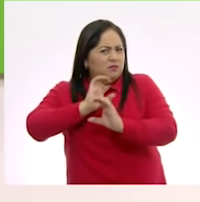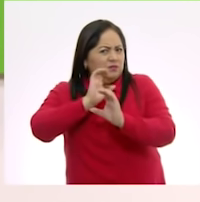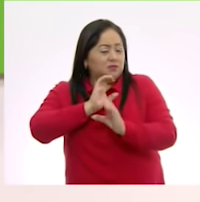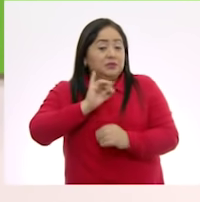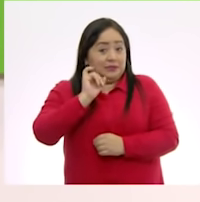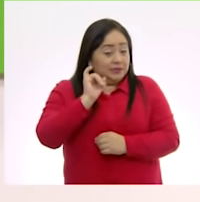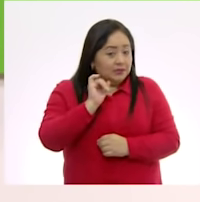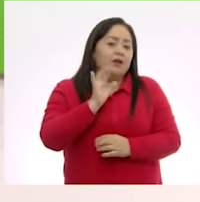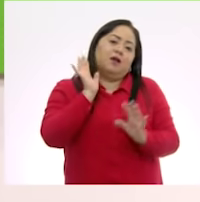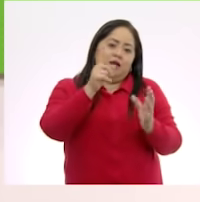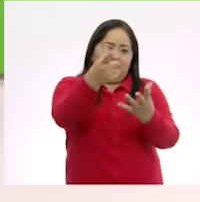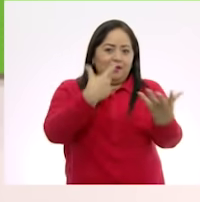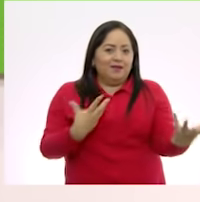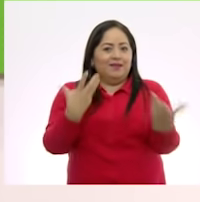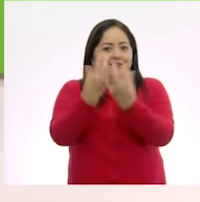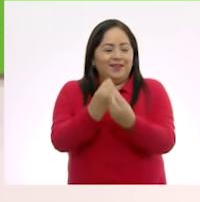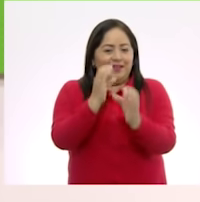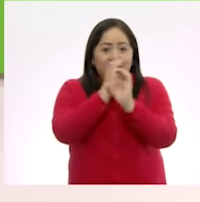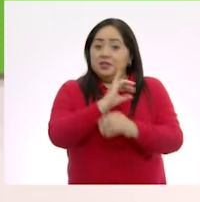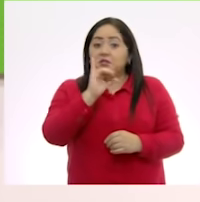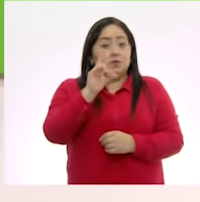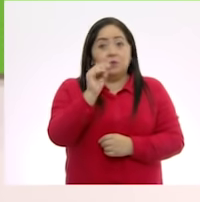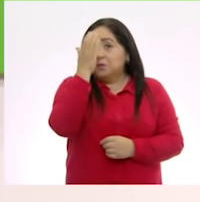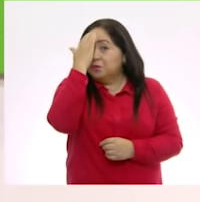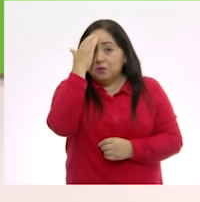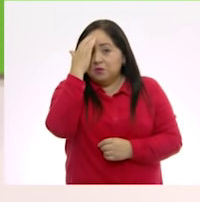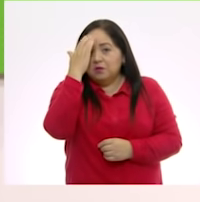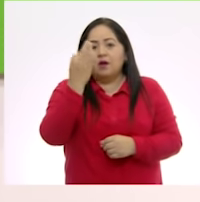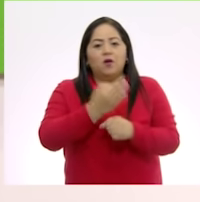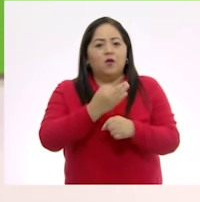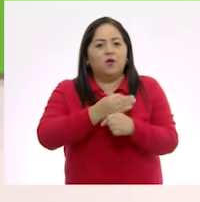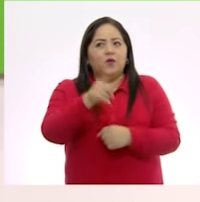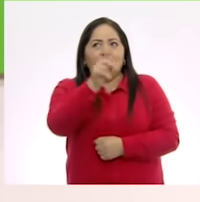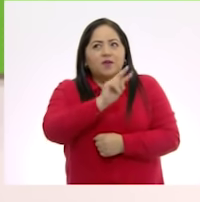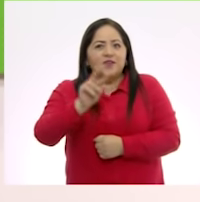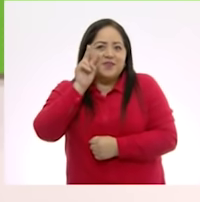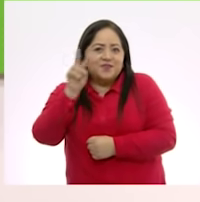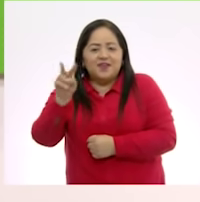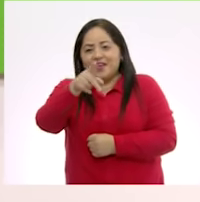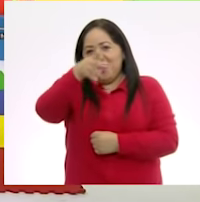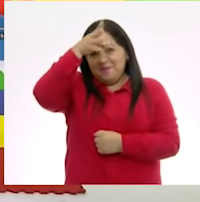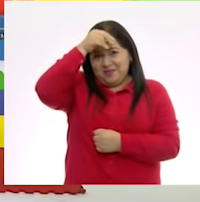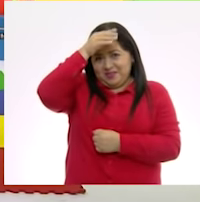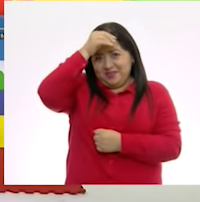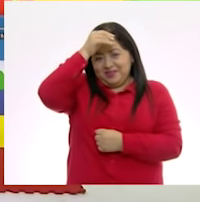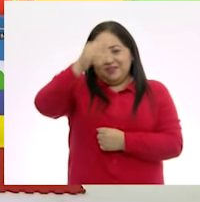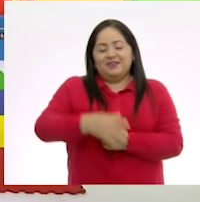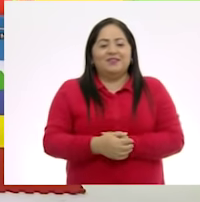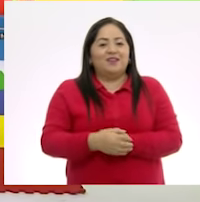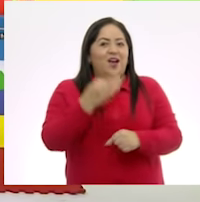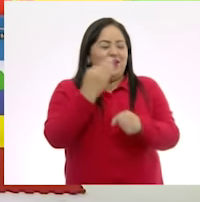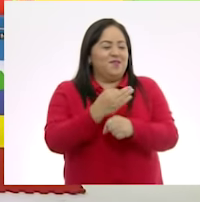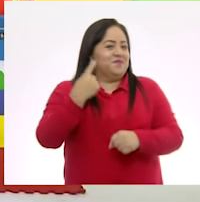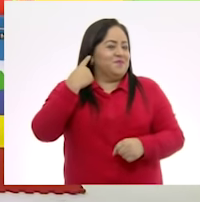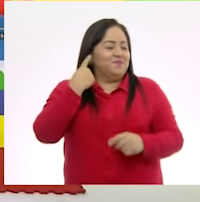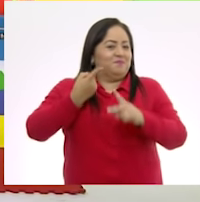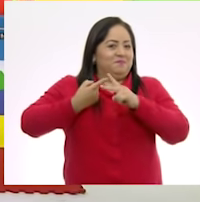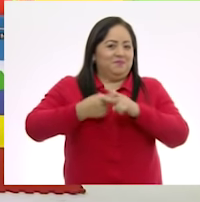es así, cántala con nosotras. Y si no la conoces, aquí la escucharás y la podrás aprender. ¡Que suene la